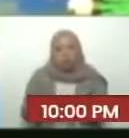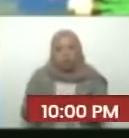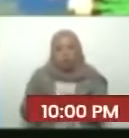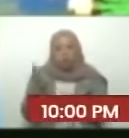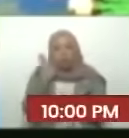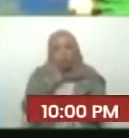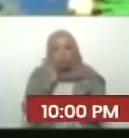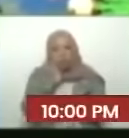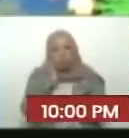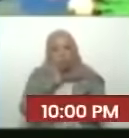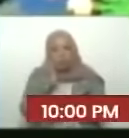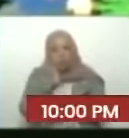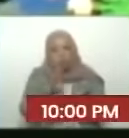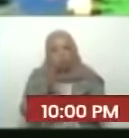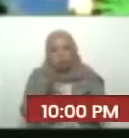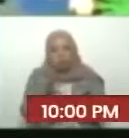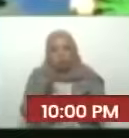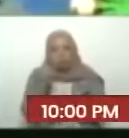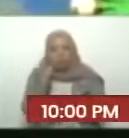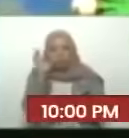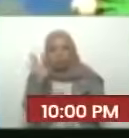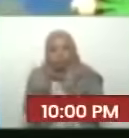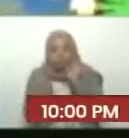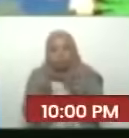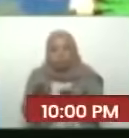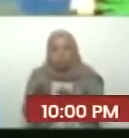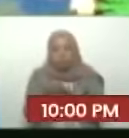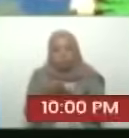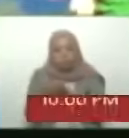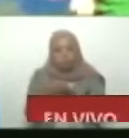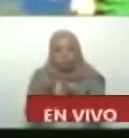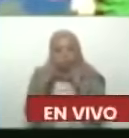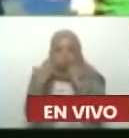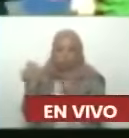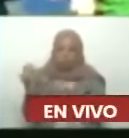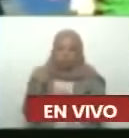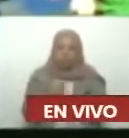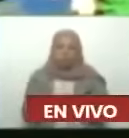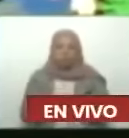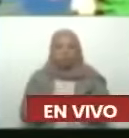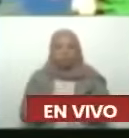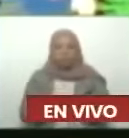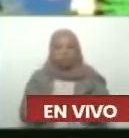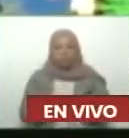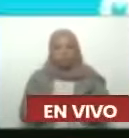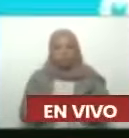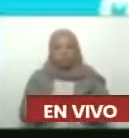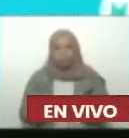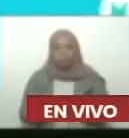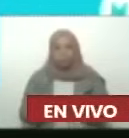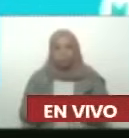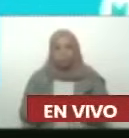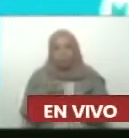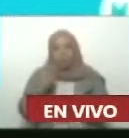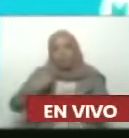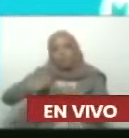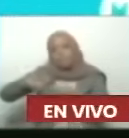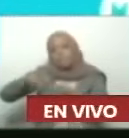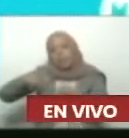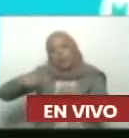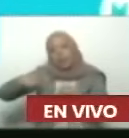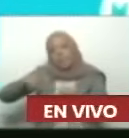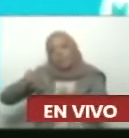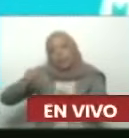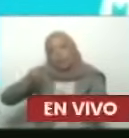la basura, y aquí podemos ver que es una solución, señor presidente. Correcto, el reciclaje, ¿verdad? El reciclaje,